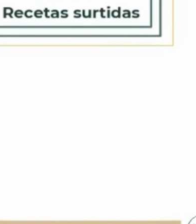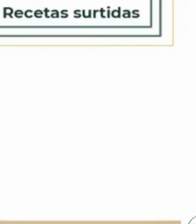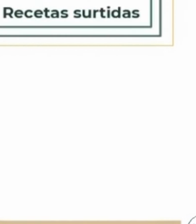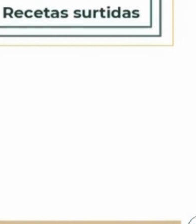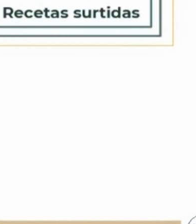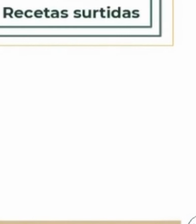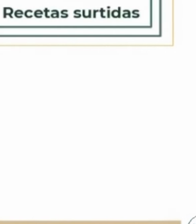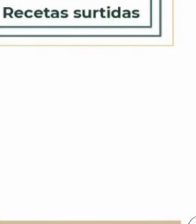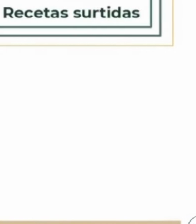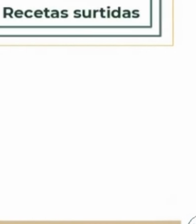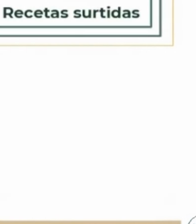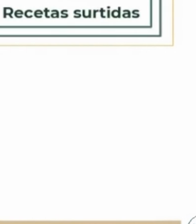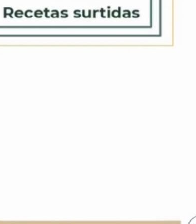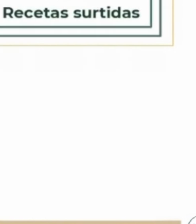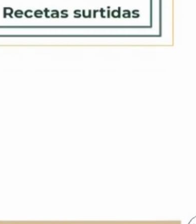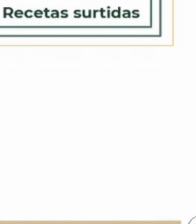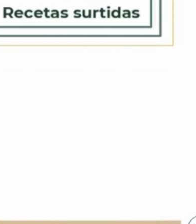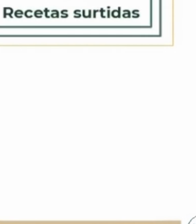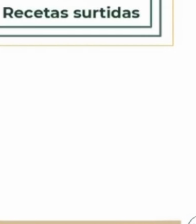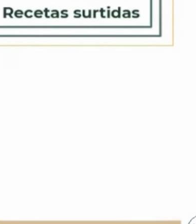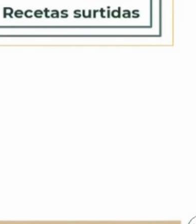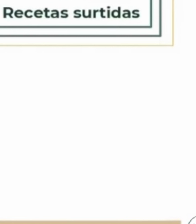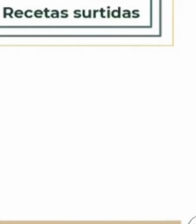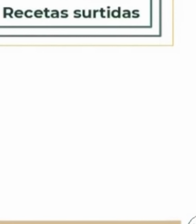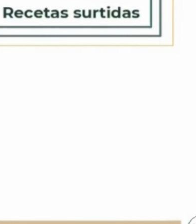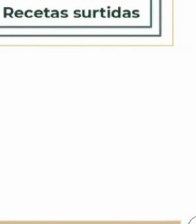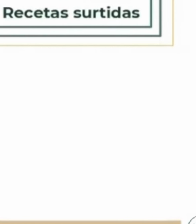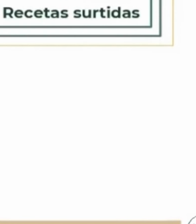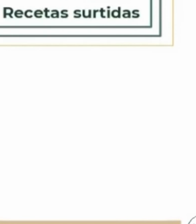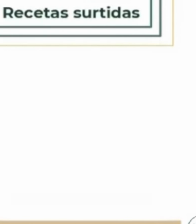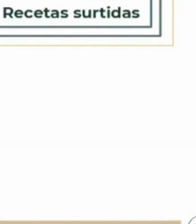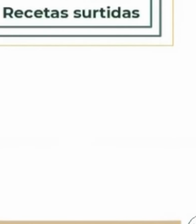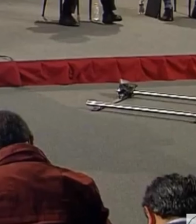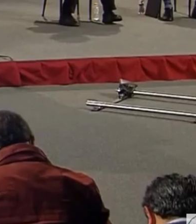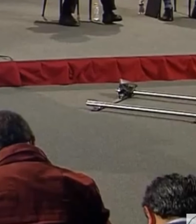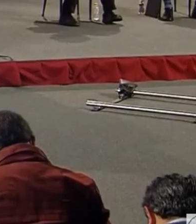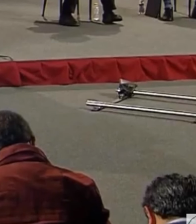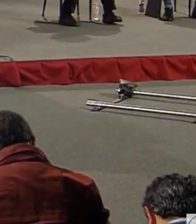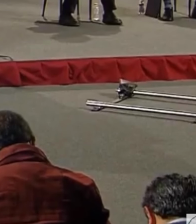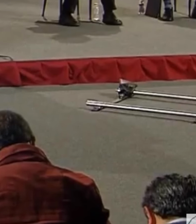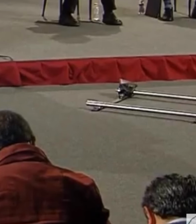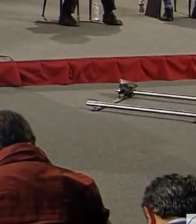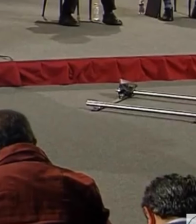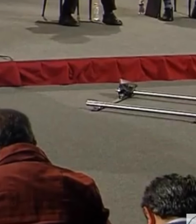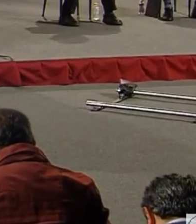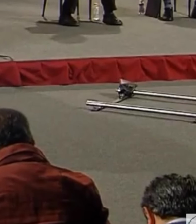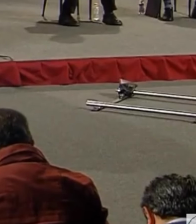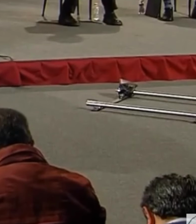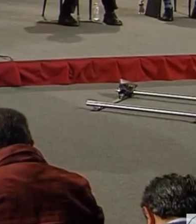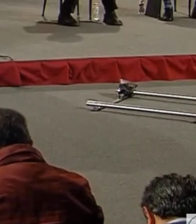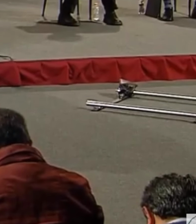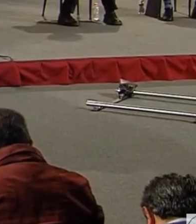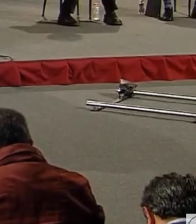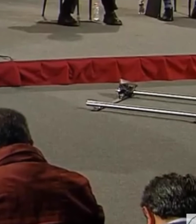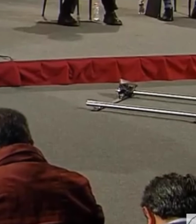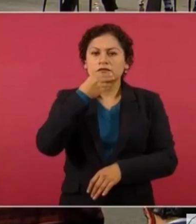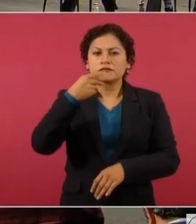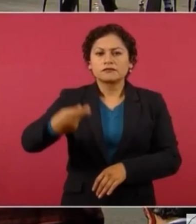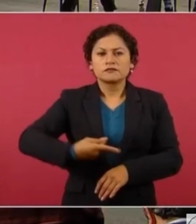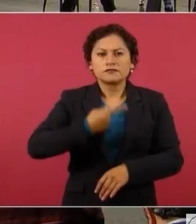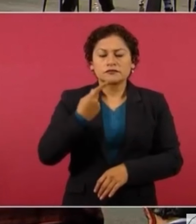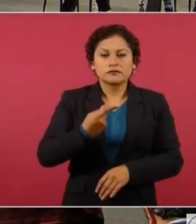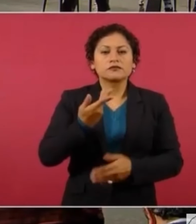áreas. Finalmente, señor presidente, si me lo permite, ayer hubo una pregunta de Juan Antonio Ojeda sobre 2 hospitales